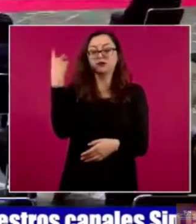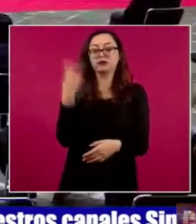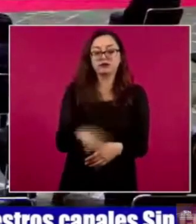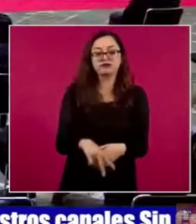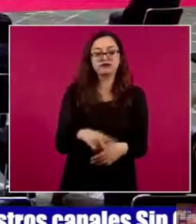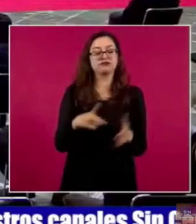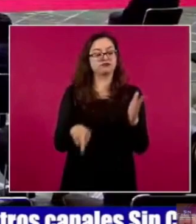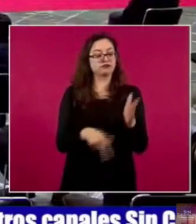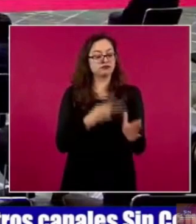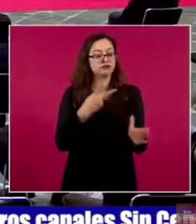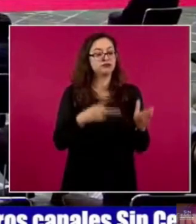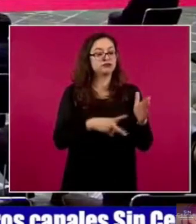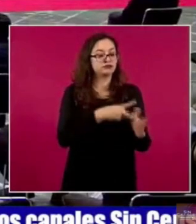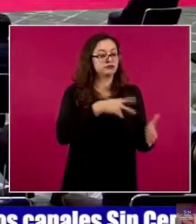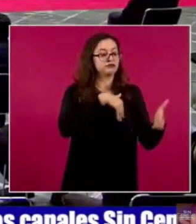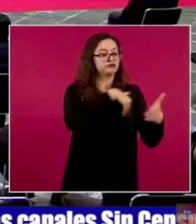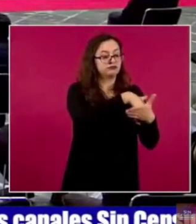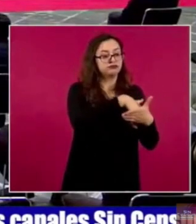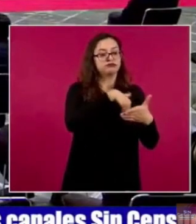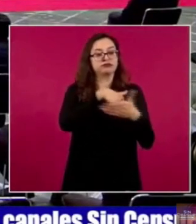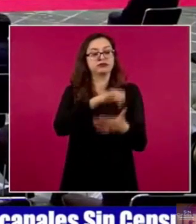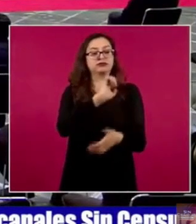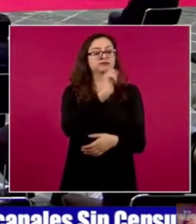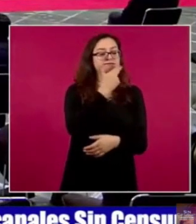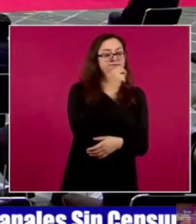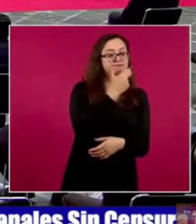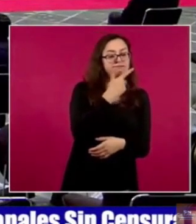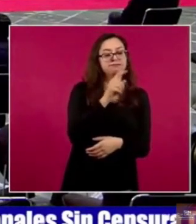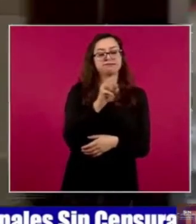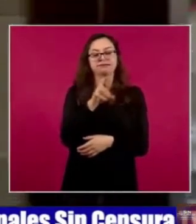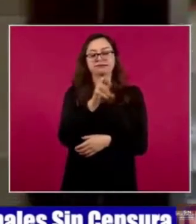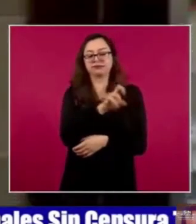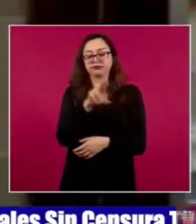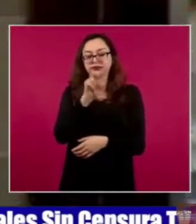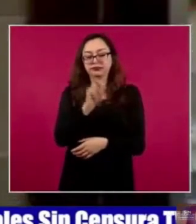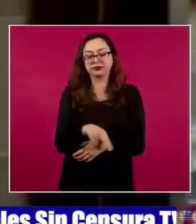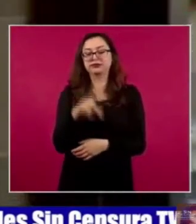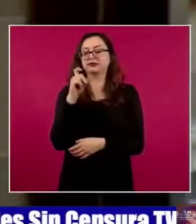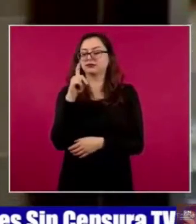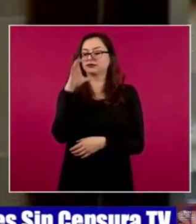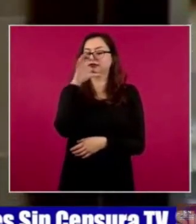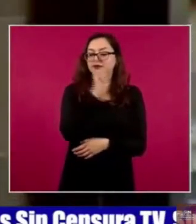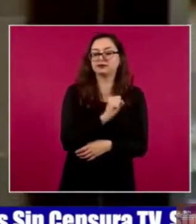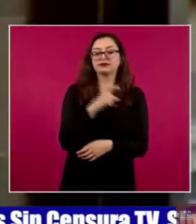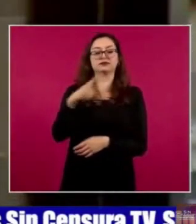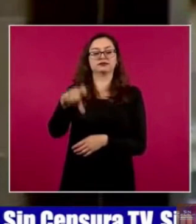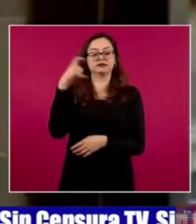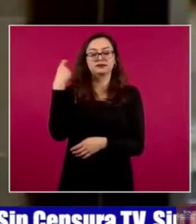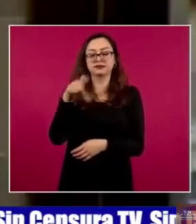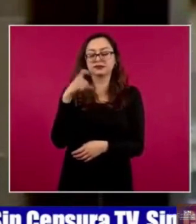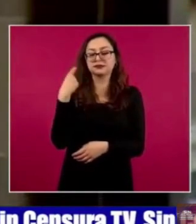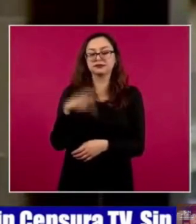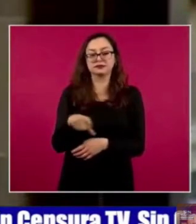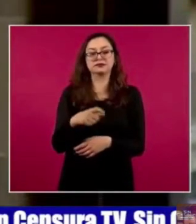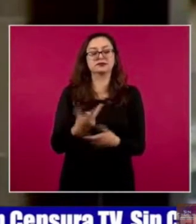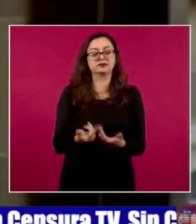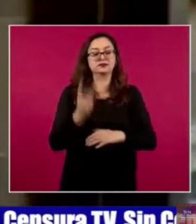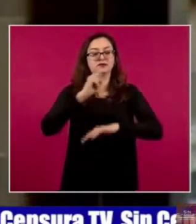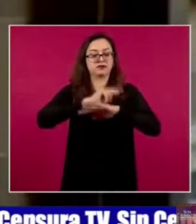estaciones de importancia, Chihuahua, Torreón, Aguascalientes, Querétaro, bajaban el